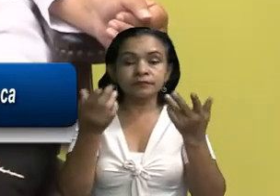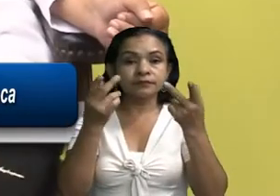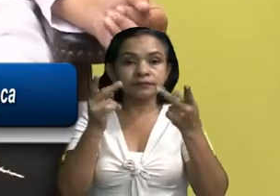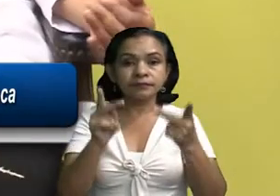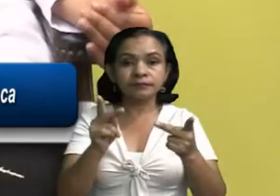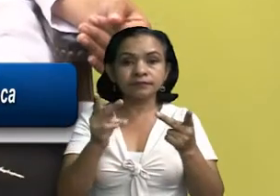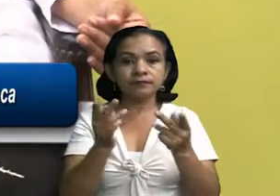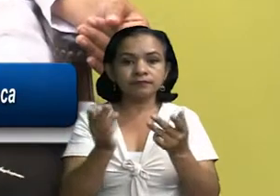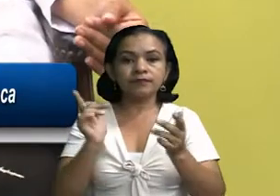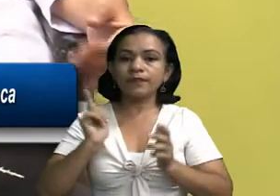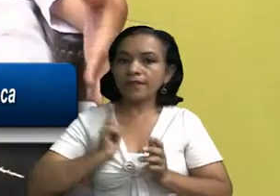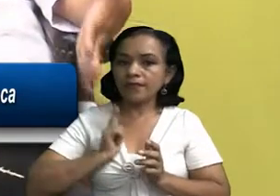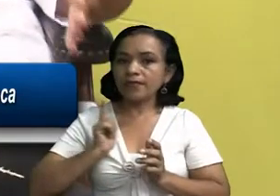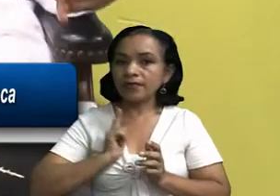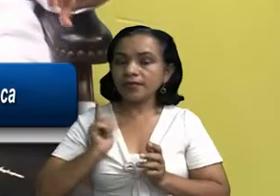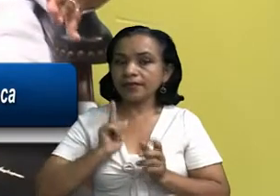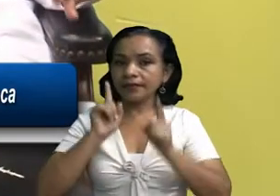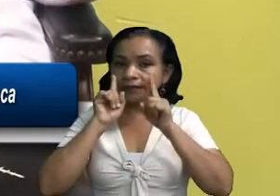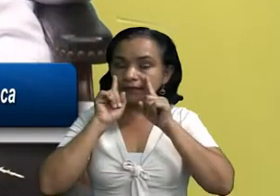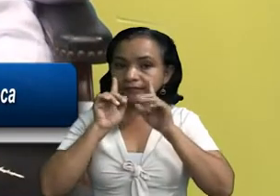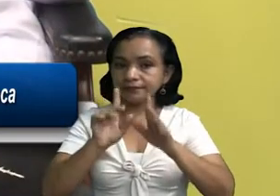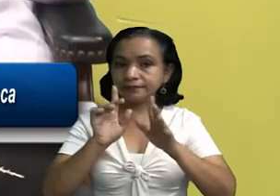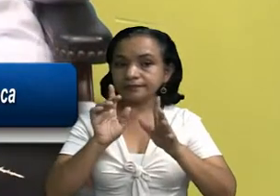embargo, tenemos que tener en cuenta que